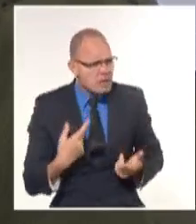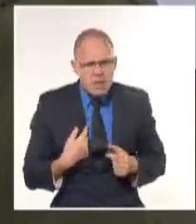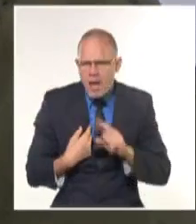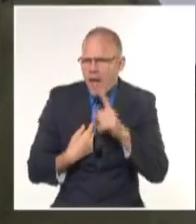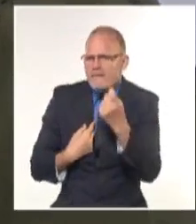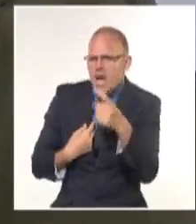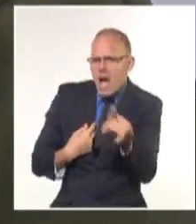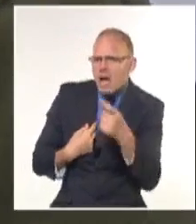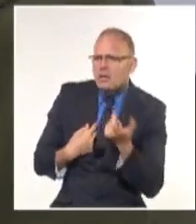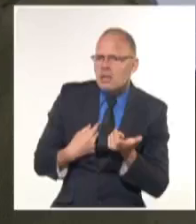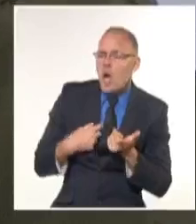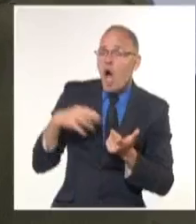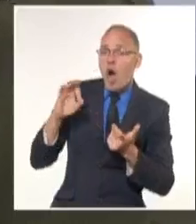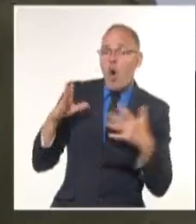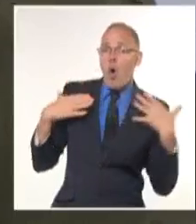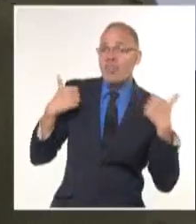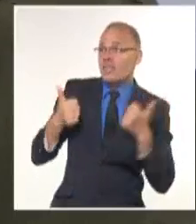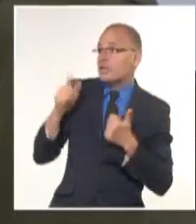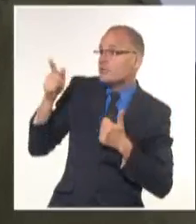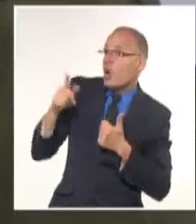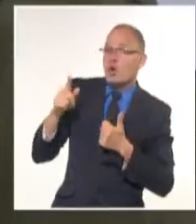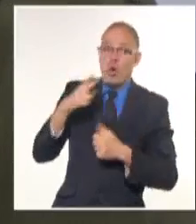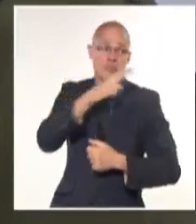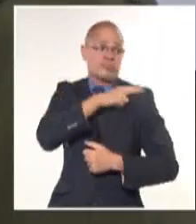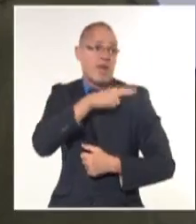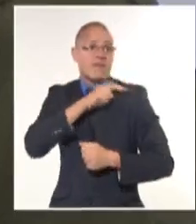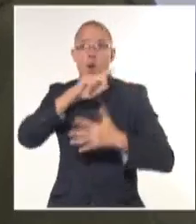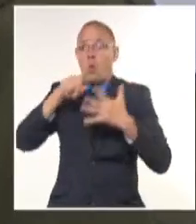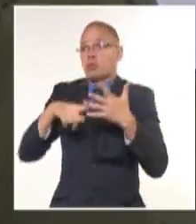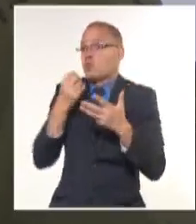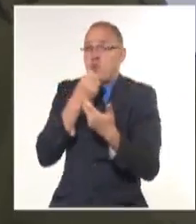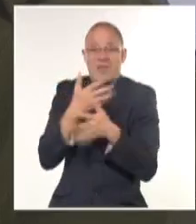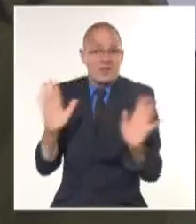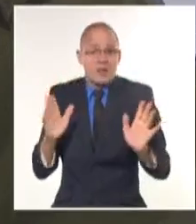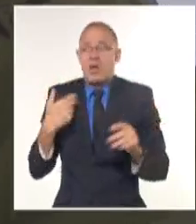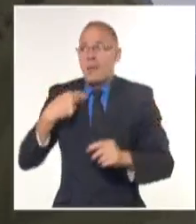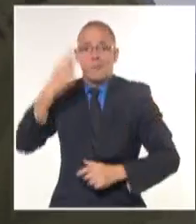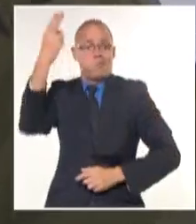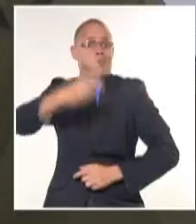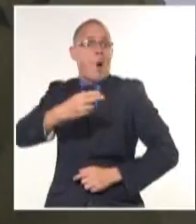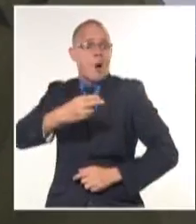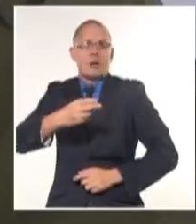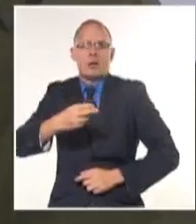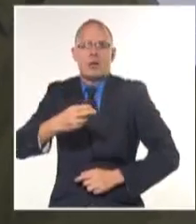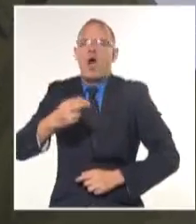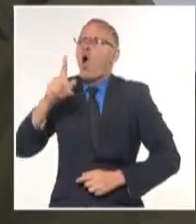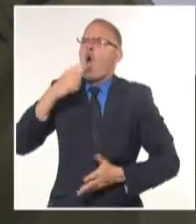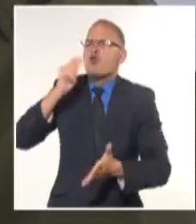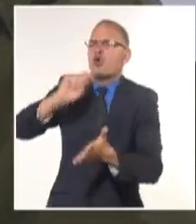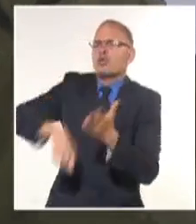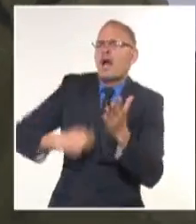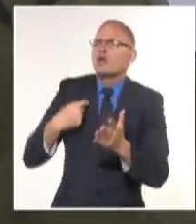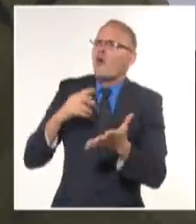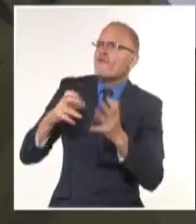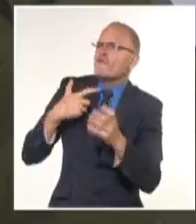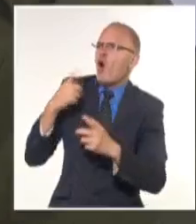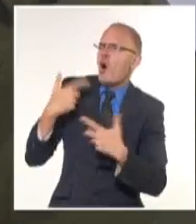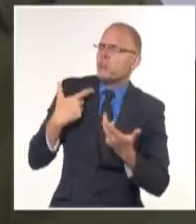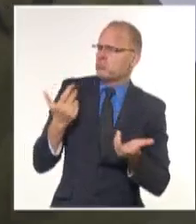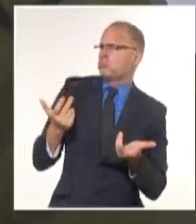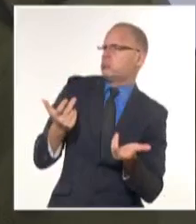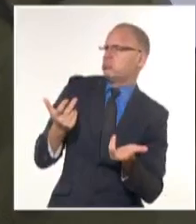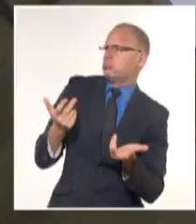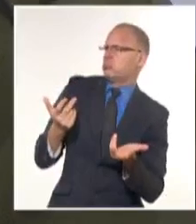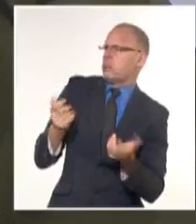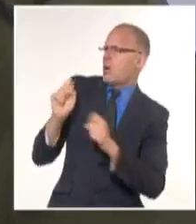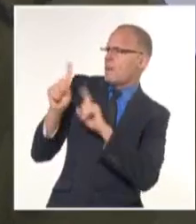la dirección, por cómo son los contratos, y eso indudablemente va a crear que entre los colectivos, entre las organizaciones sindicales, entre